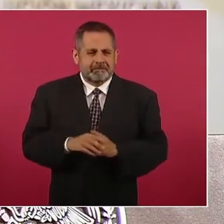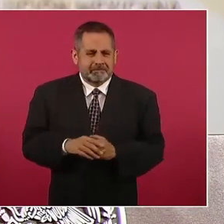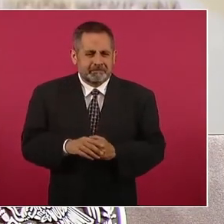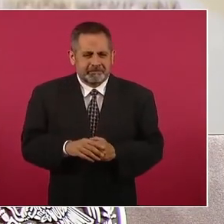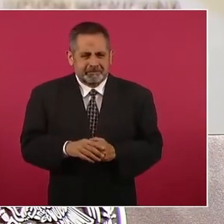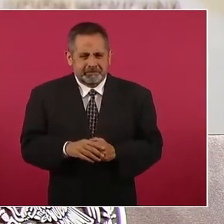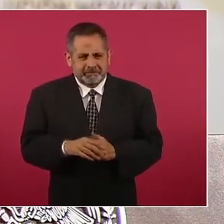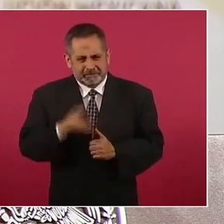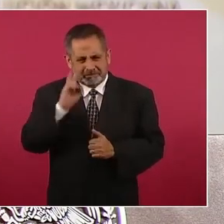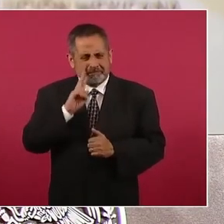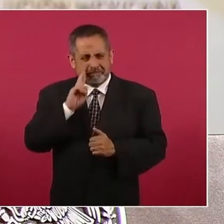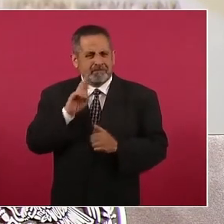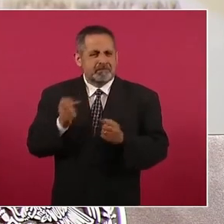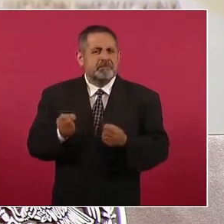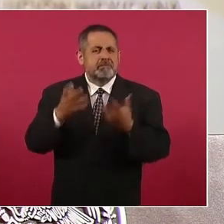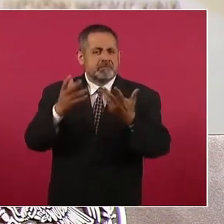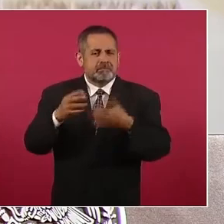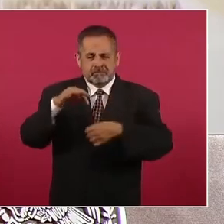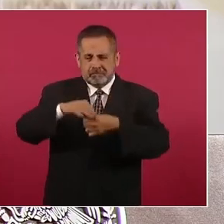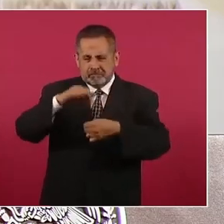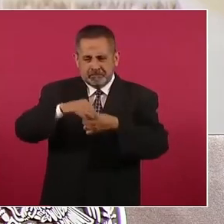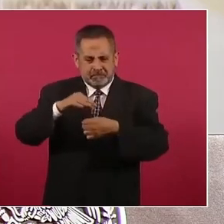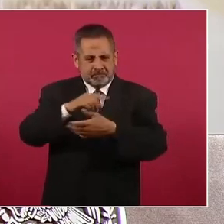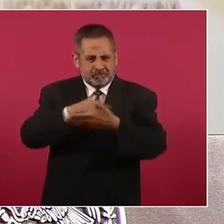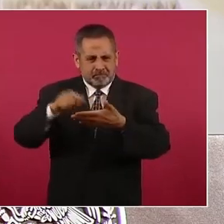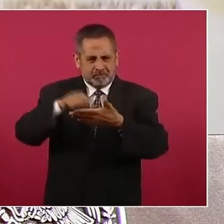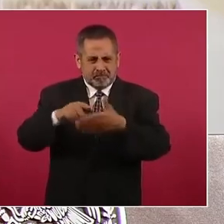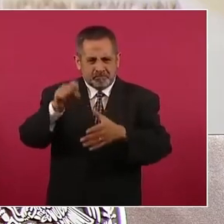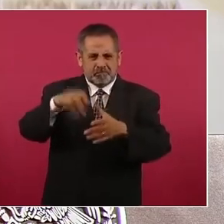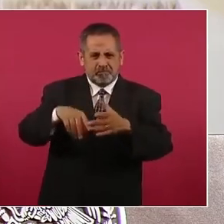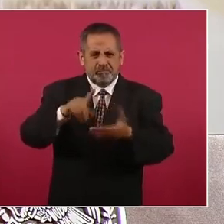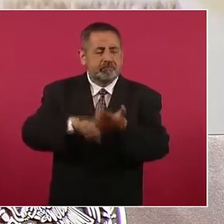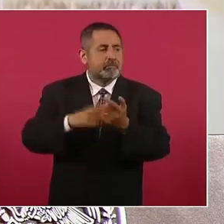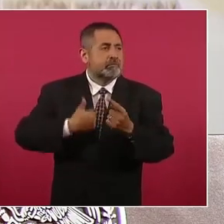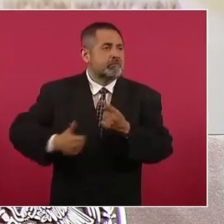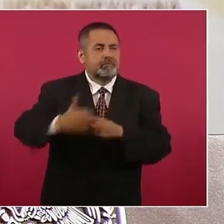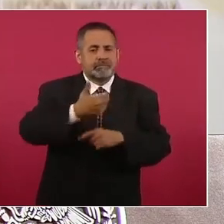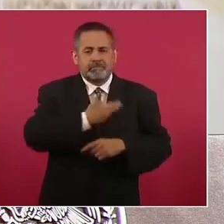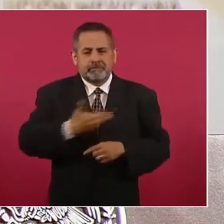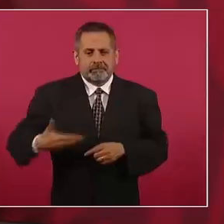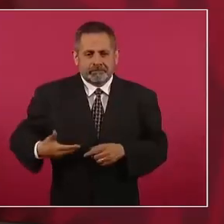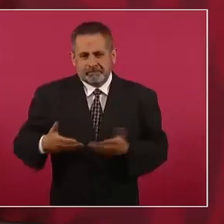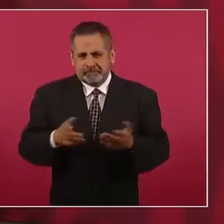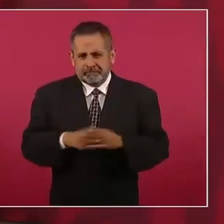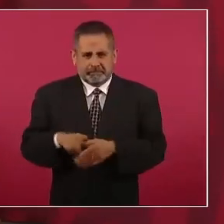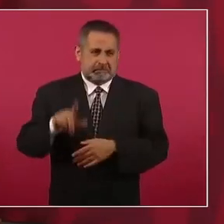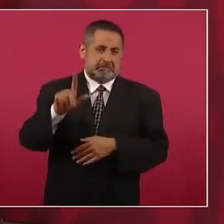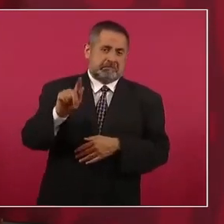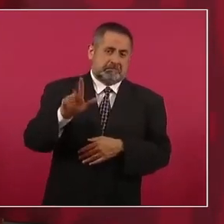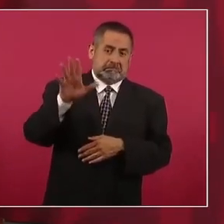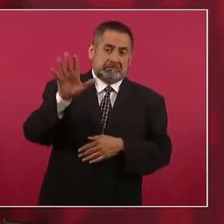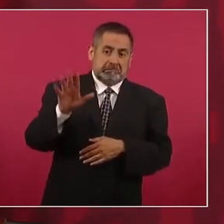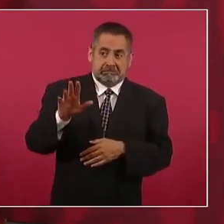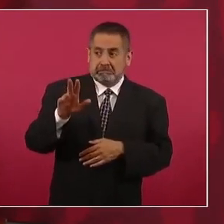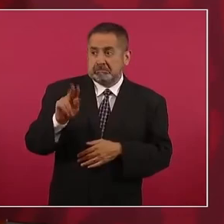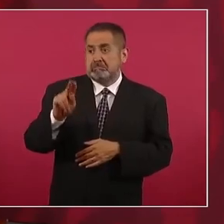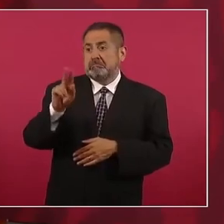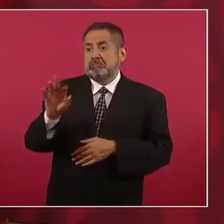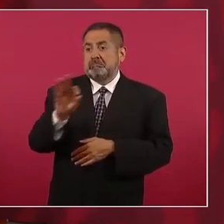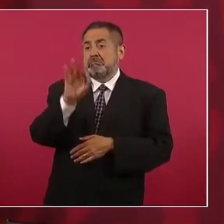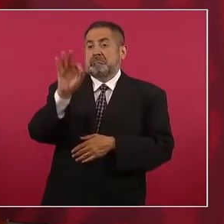por ver cuántos votos sacaban, ¿no?, los presidentes, y sacaban 75,